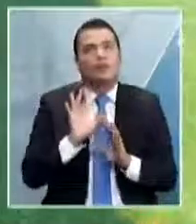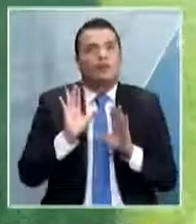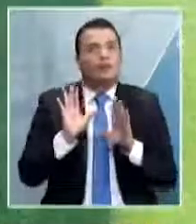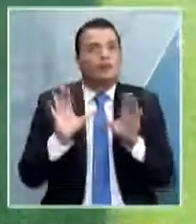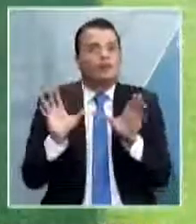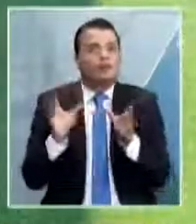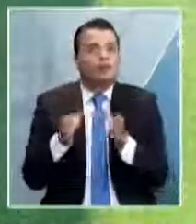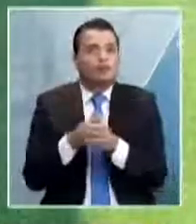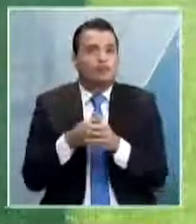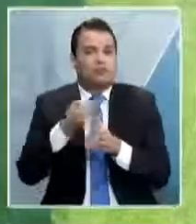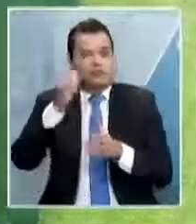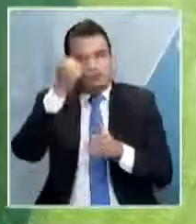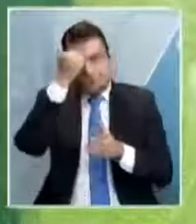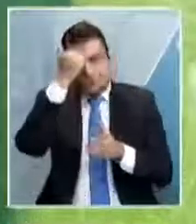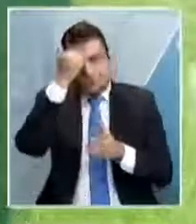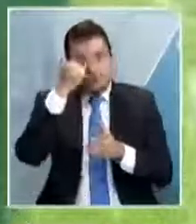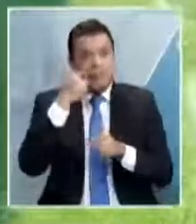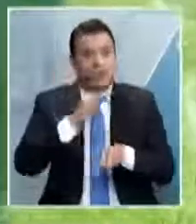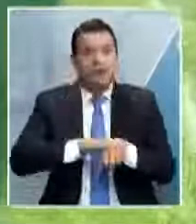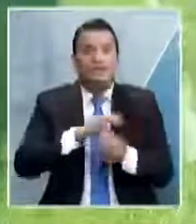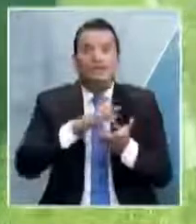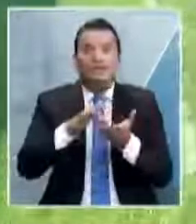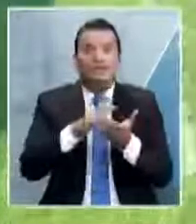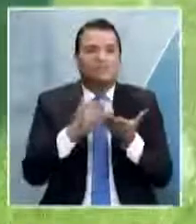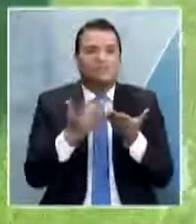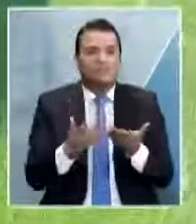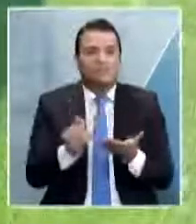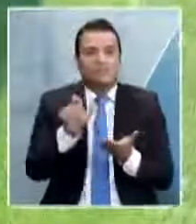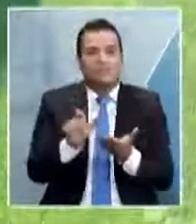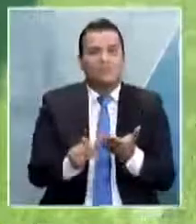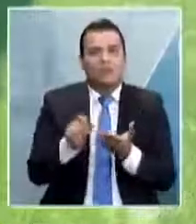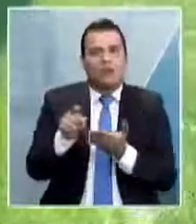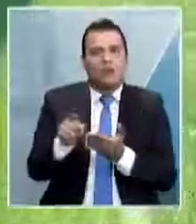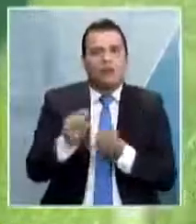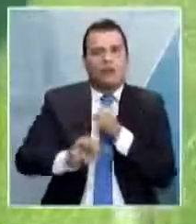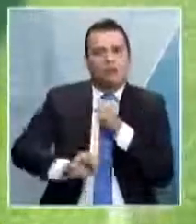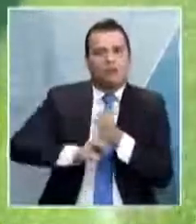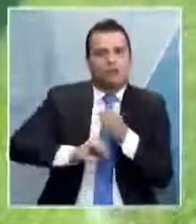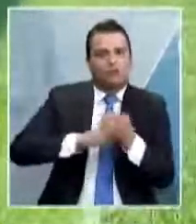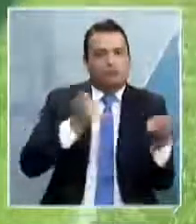cuadro escarlata dice que lo que necesitan urgente es un jugador que lleve la pelota.